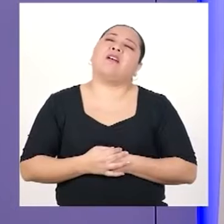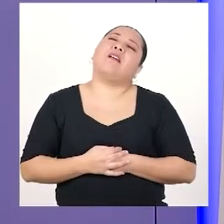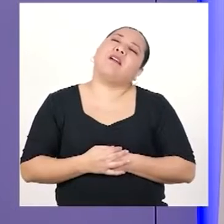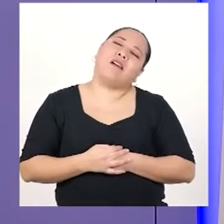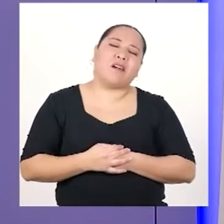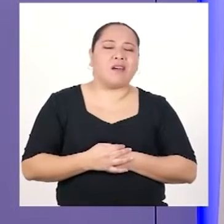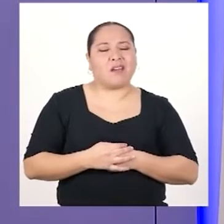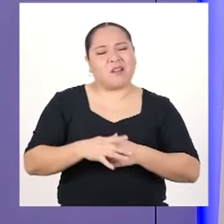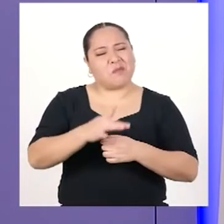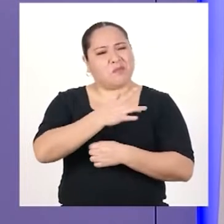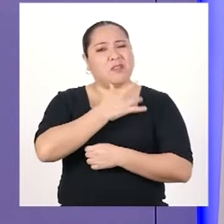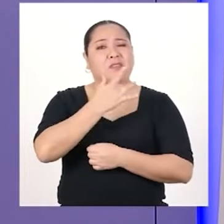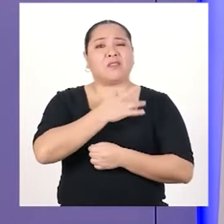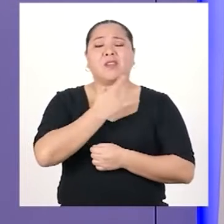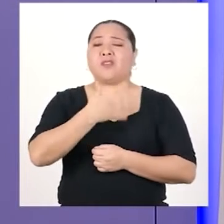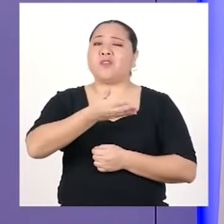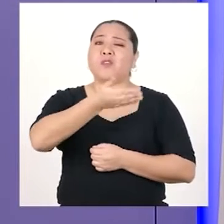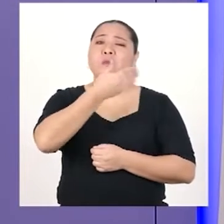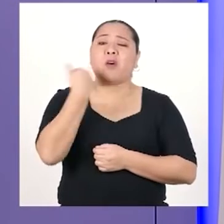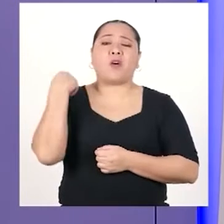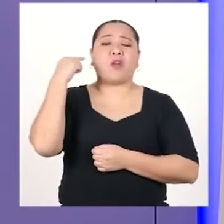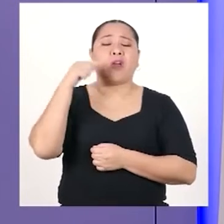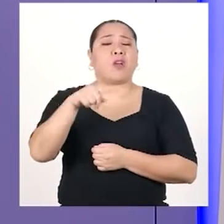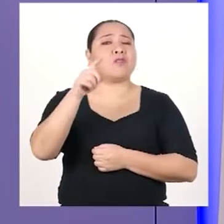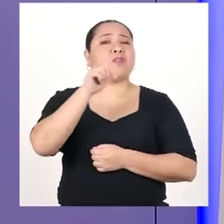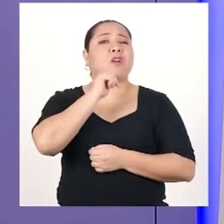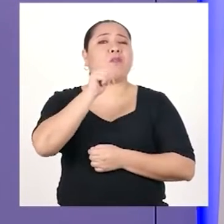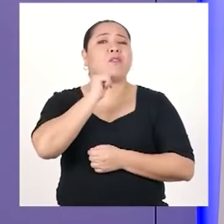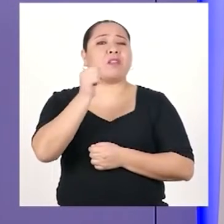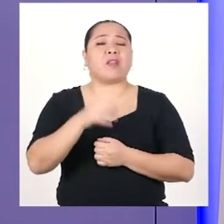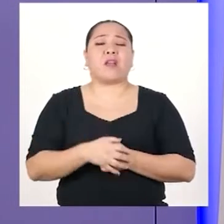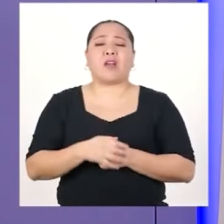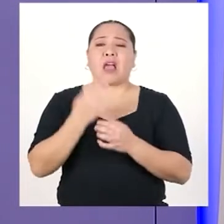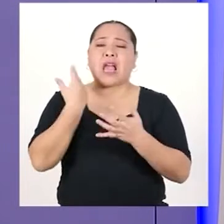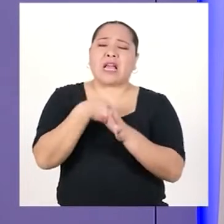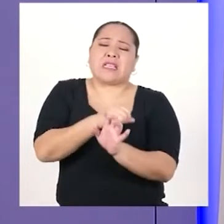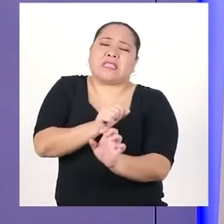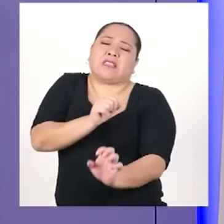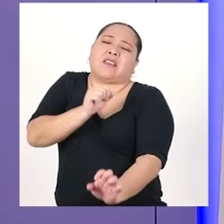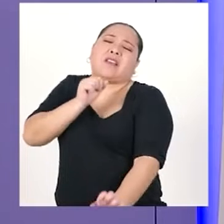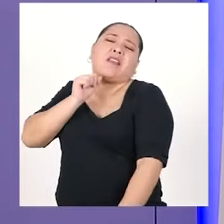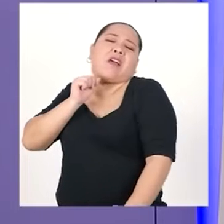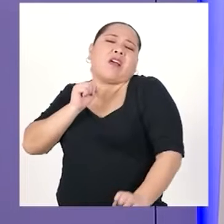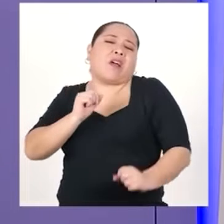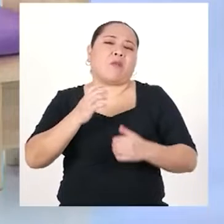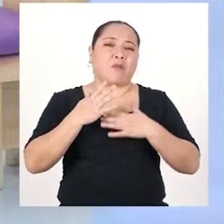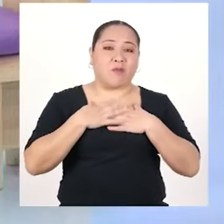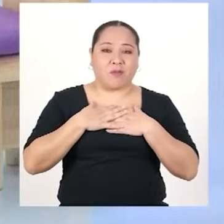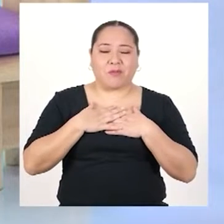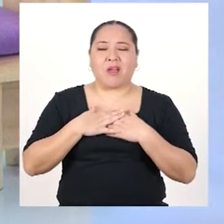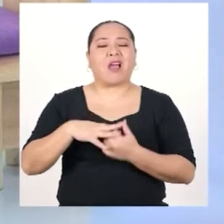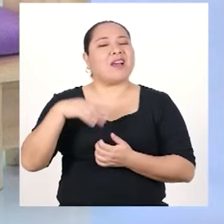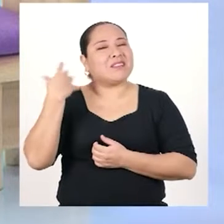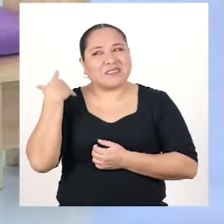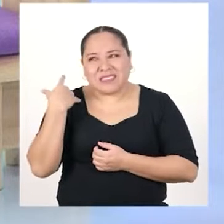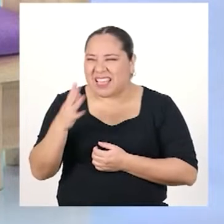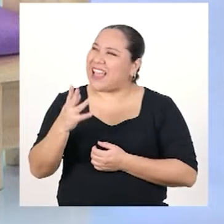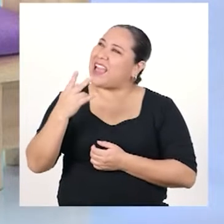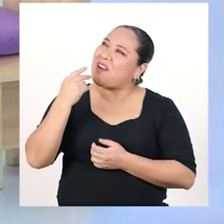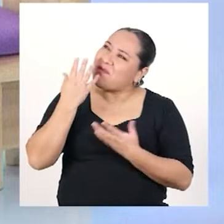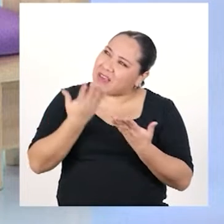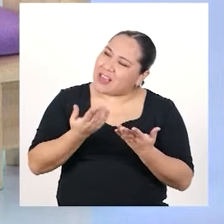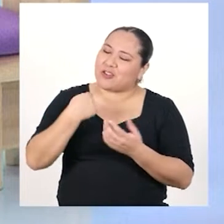Me siento mucho mejor. Eso era lo que me faltaba. Estirar mi cuerpo. Ya ves que